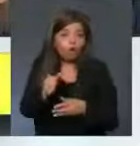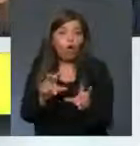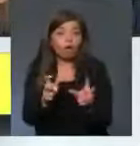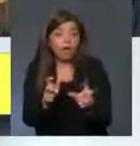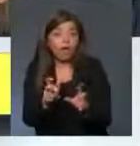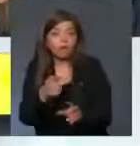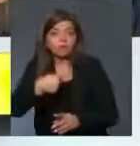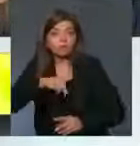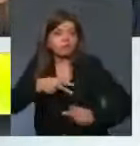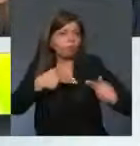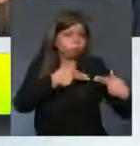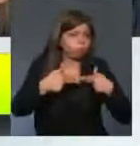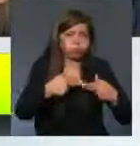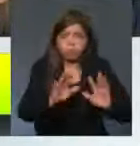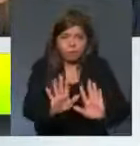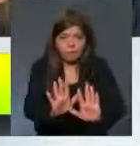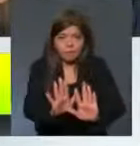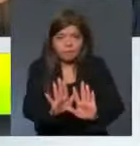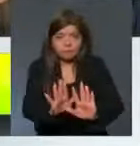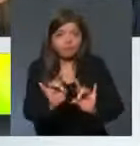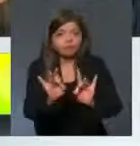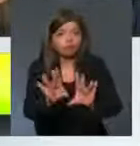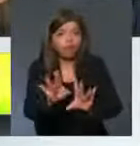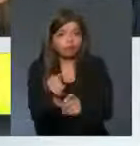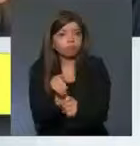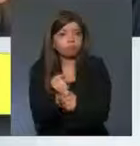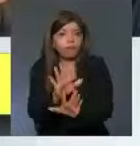queremos conflicto, estimado. Tampoco queremos conflicto, estimado.